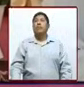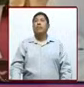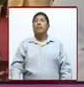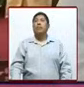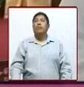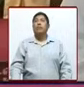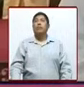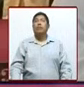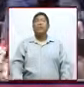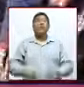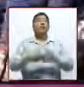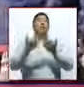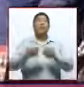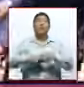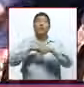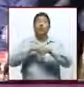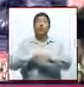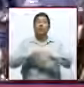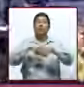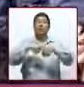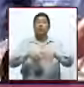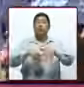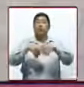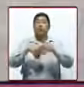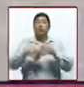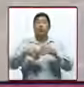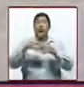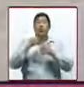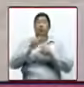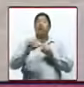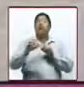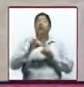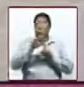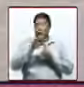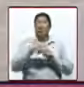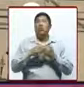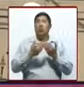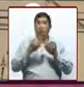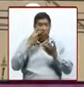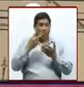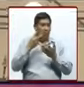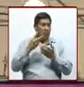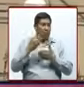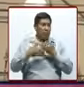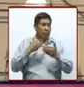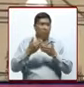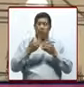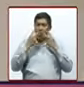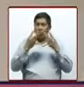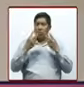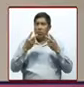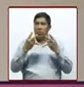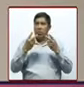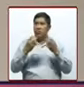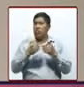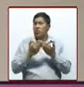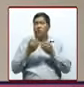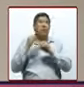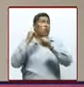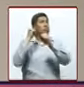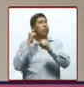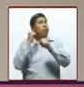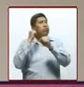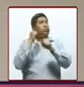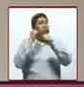También ellos lo celebran con una entrada folclórica, participan. ¿Qué le parece eso, padre? Porque pues vamos a ver, vamos a recorrer, la vamos a sacar a la Virgen del Carmen a puertas